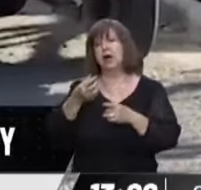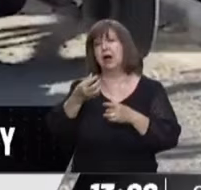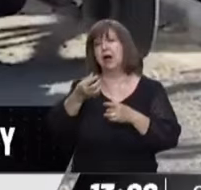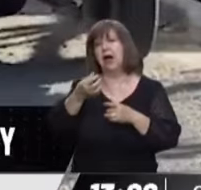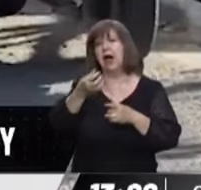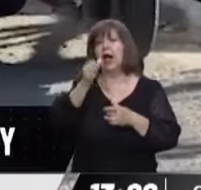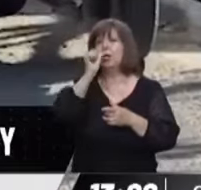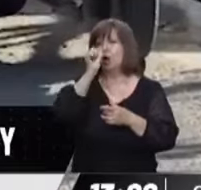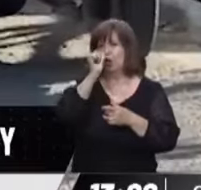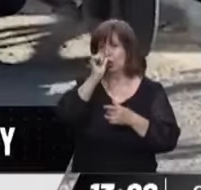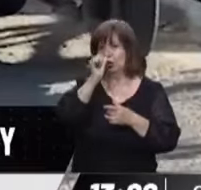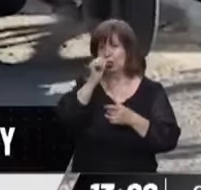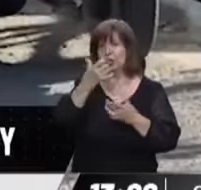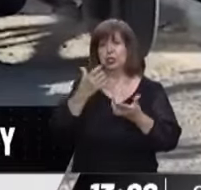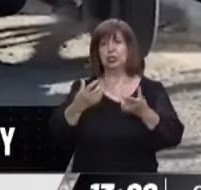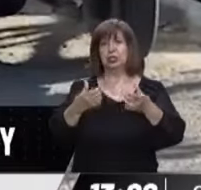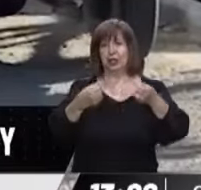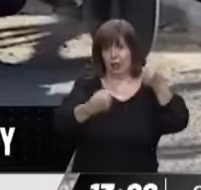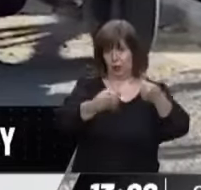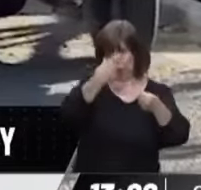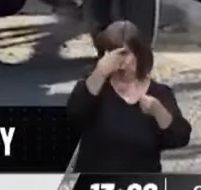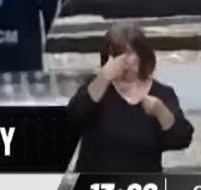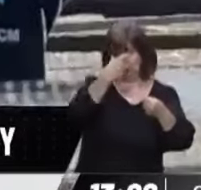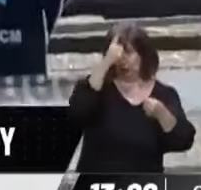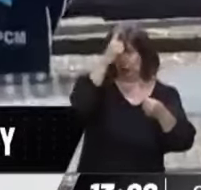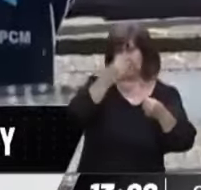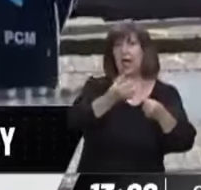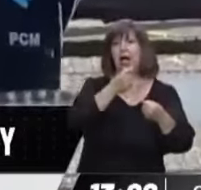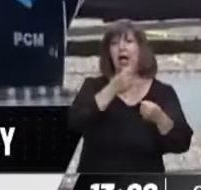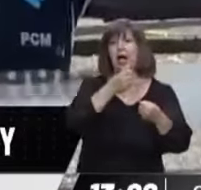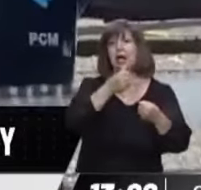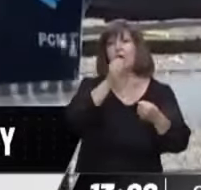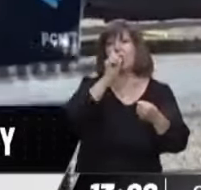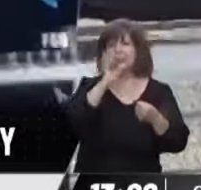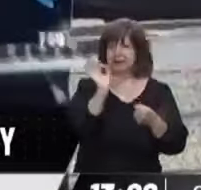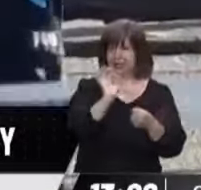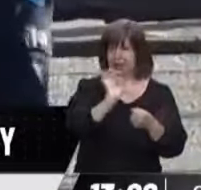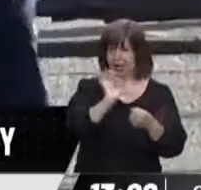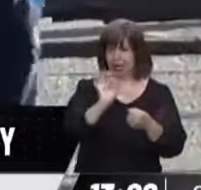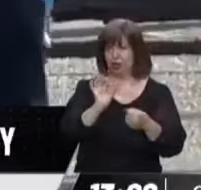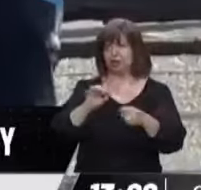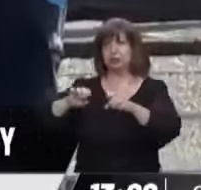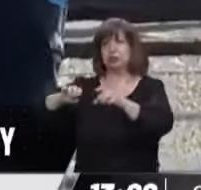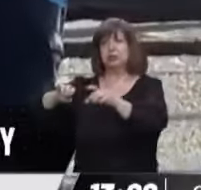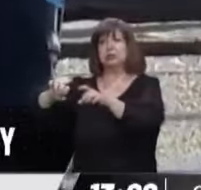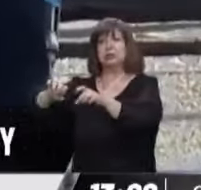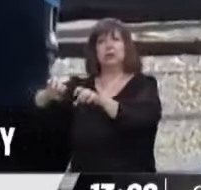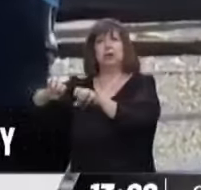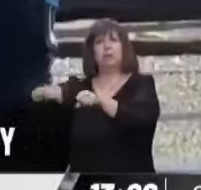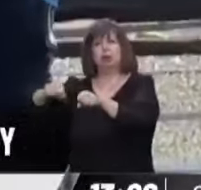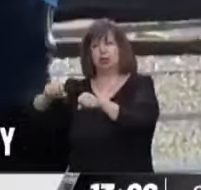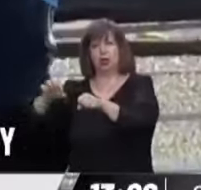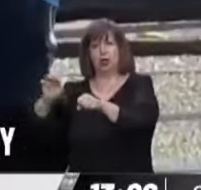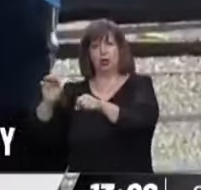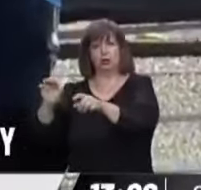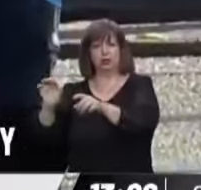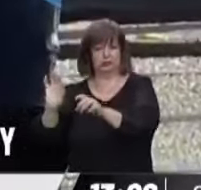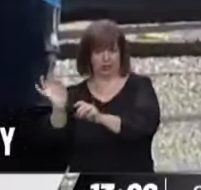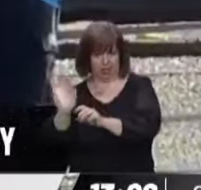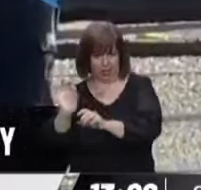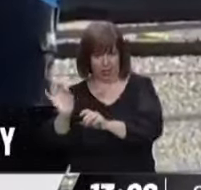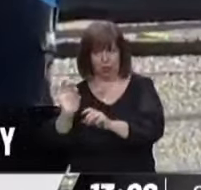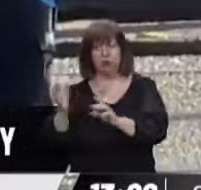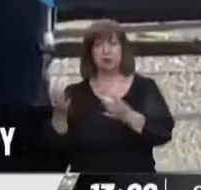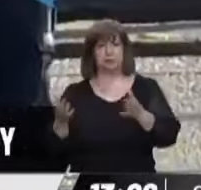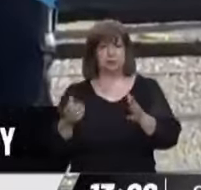negativo para todos los intervinientes en el vehículo. Y bueno, y ahora lo que hay que determinar es la circunstancia de la persecución. Y es